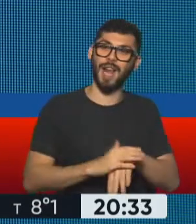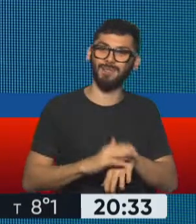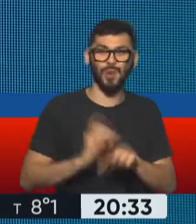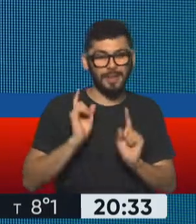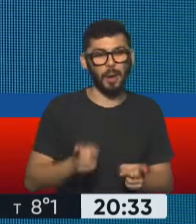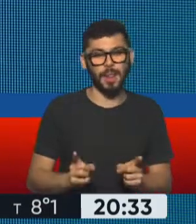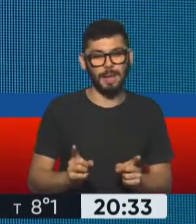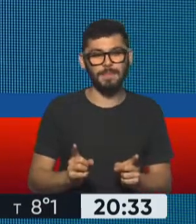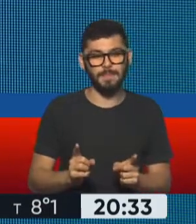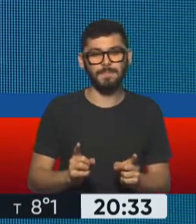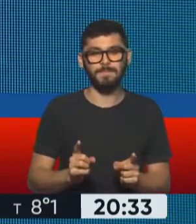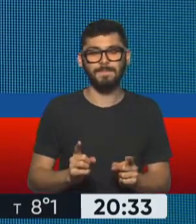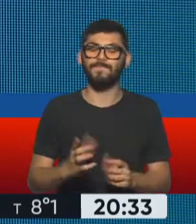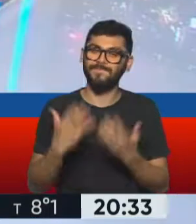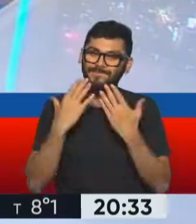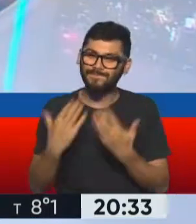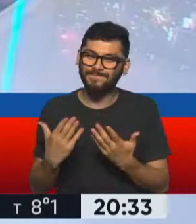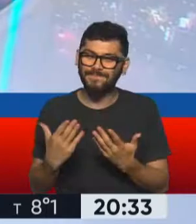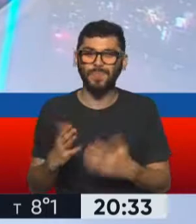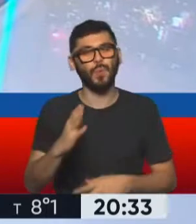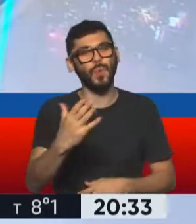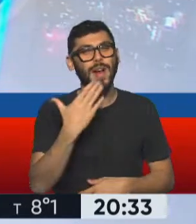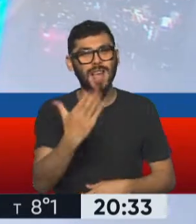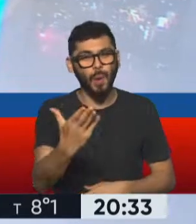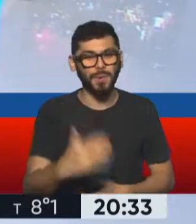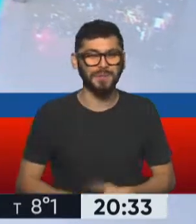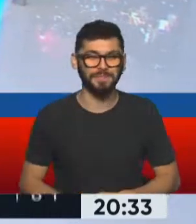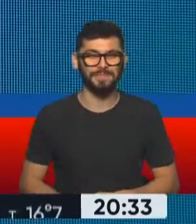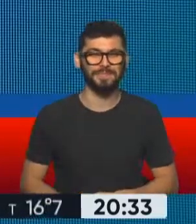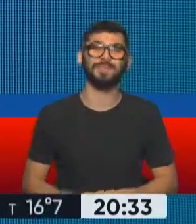está en juego. Muchas gracias. Gracias, no, gracias a vos. Hasta luego. Buenas noches.